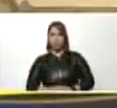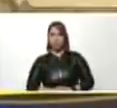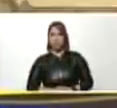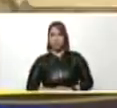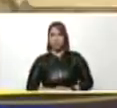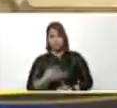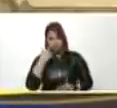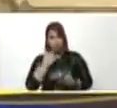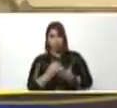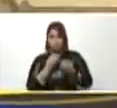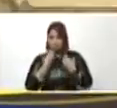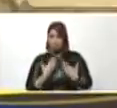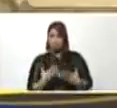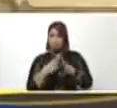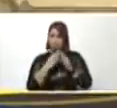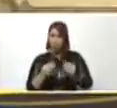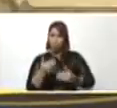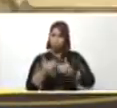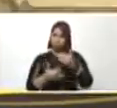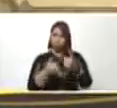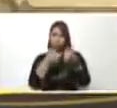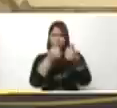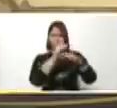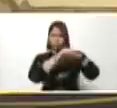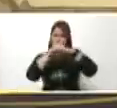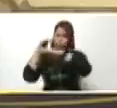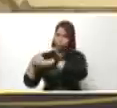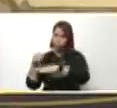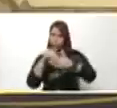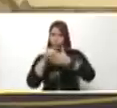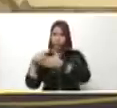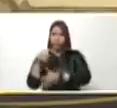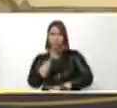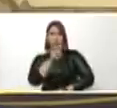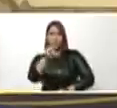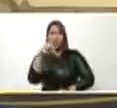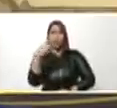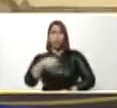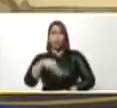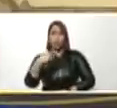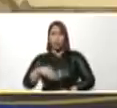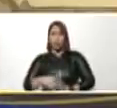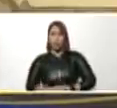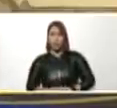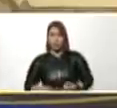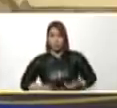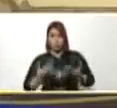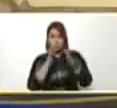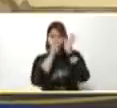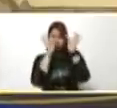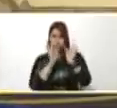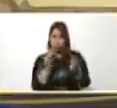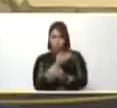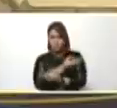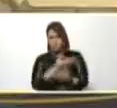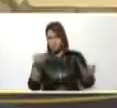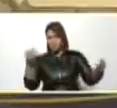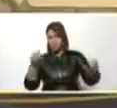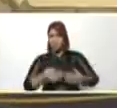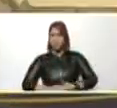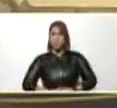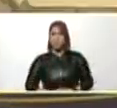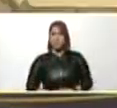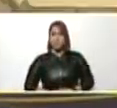qué bien ha salido todo. Convocadas las elecciones para el 21 de noviembre, se han dado de manera espectacular.